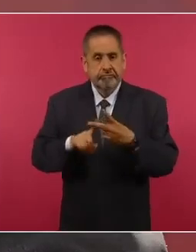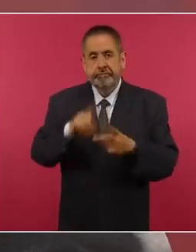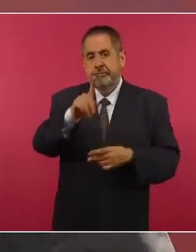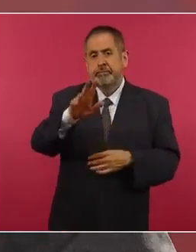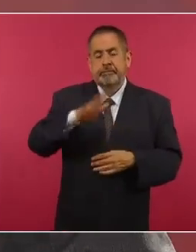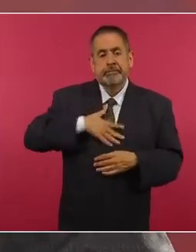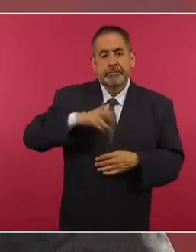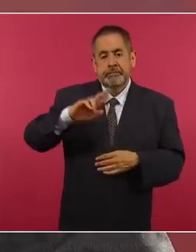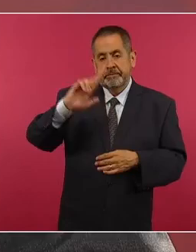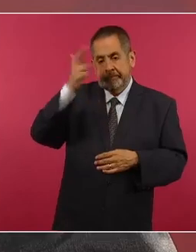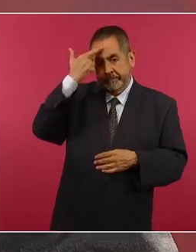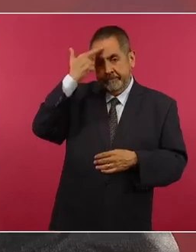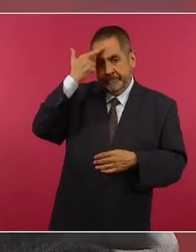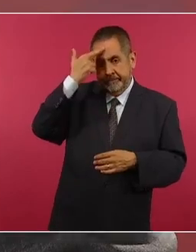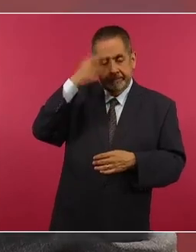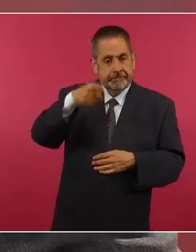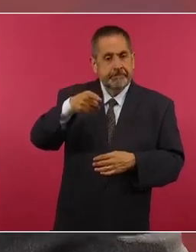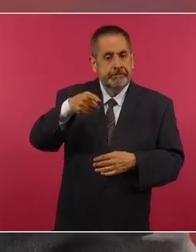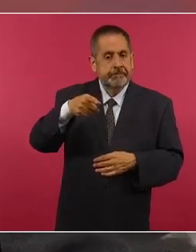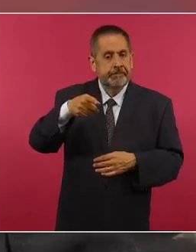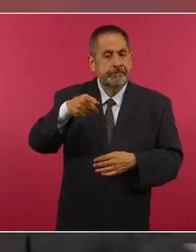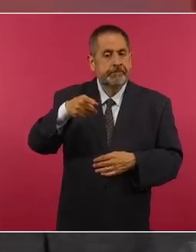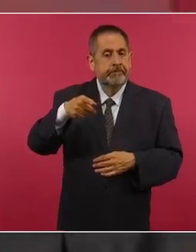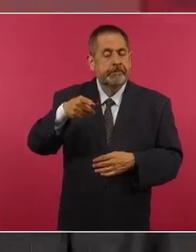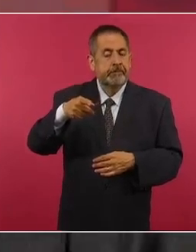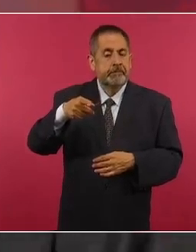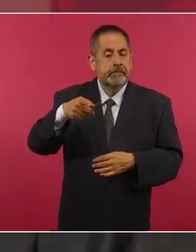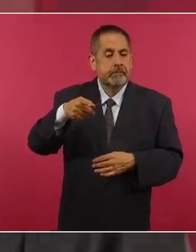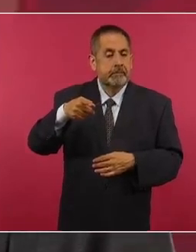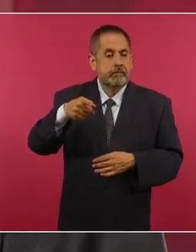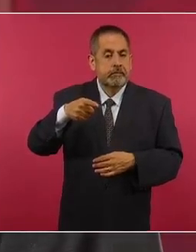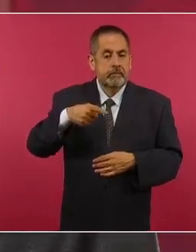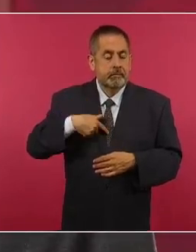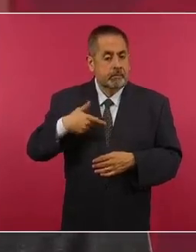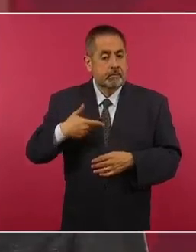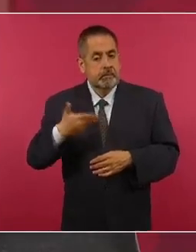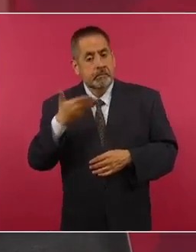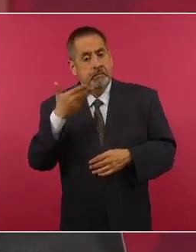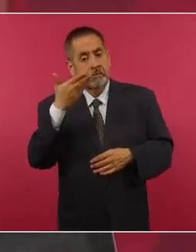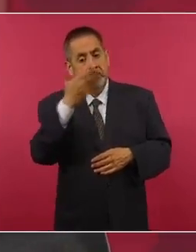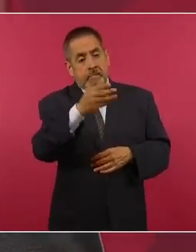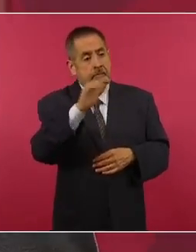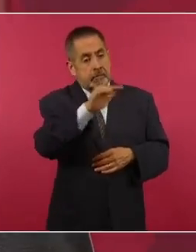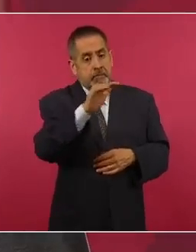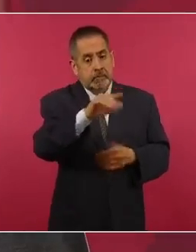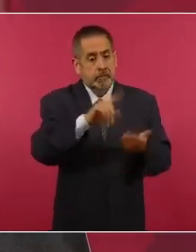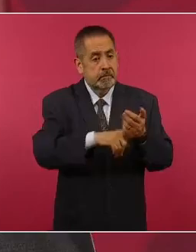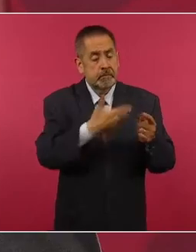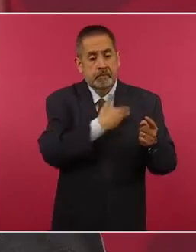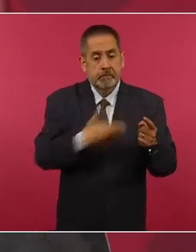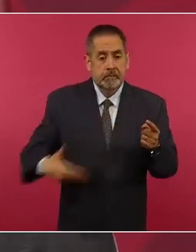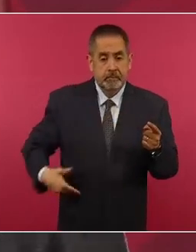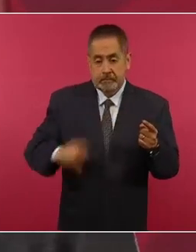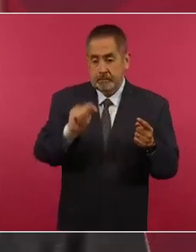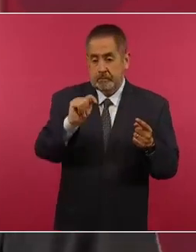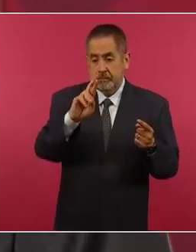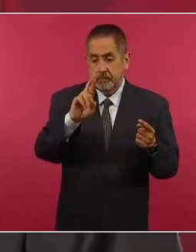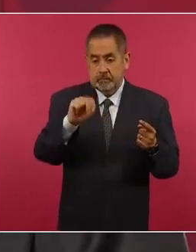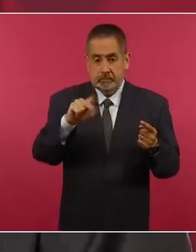acuerdo que le pedimos apoyo al presidente Trump en su